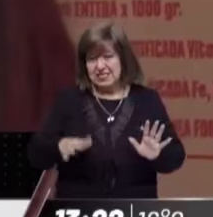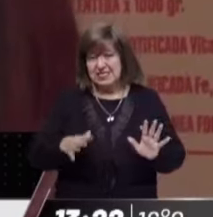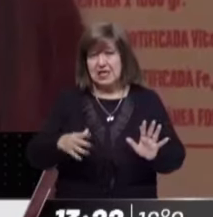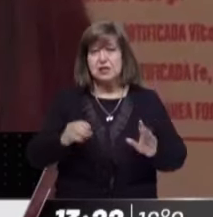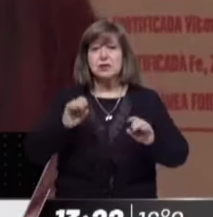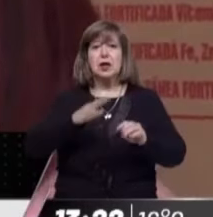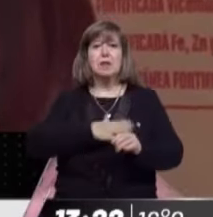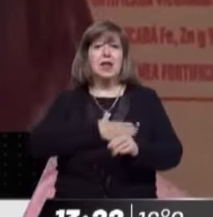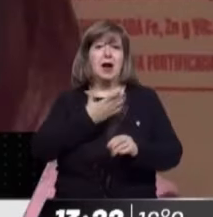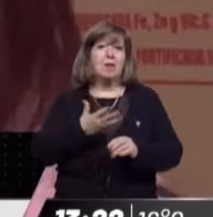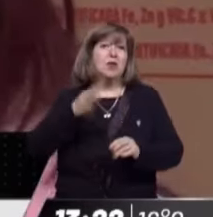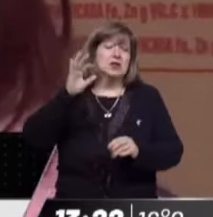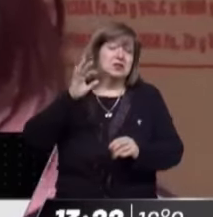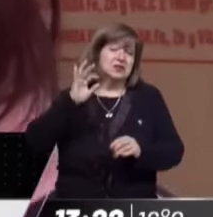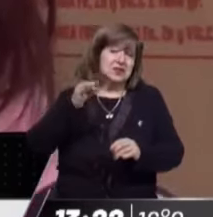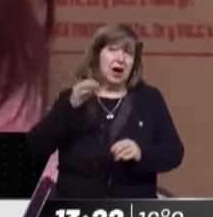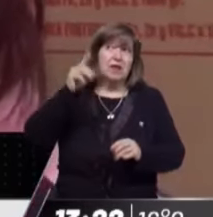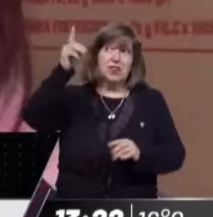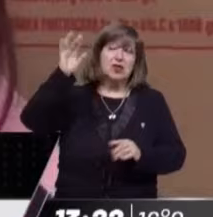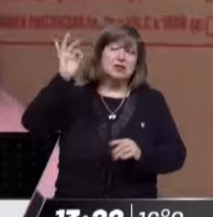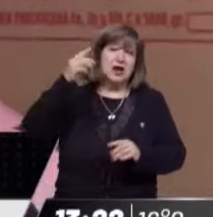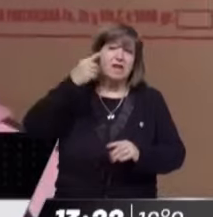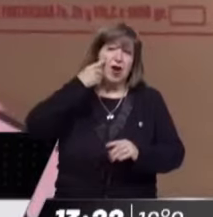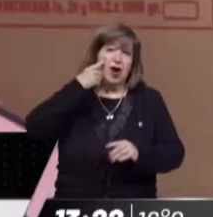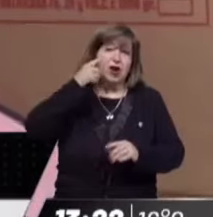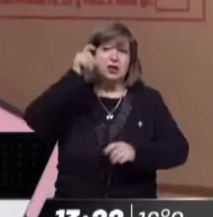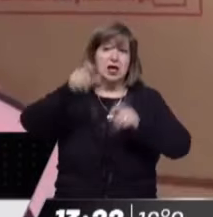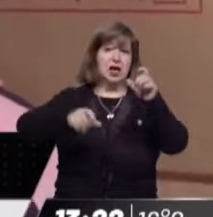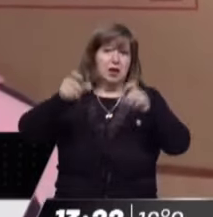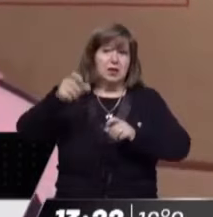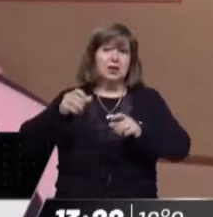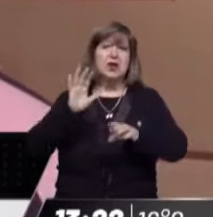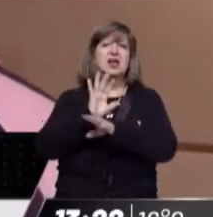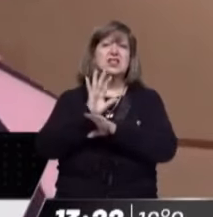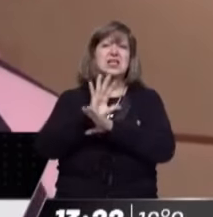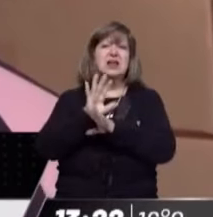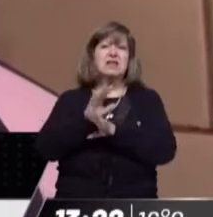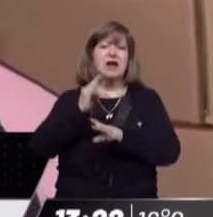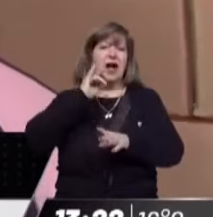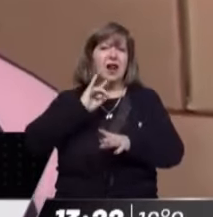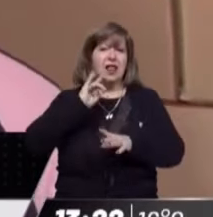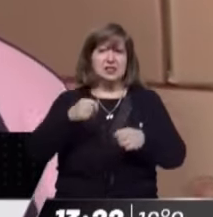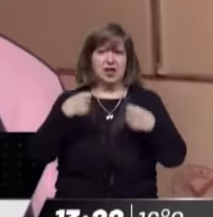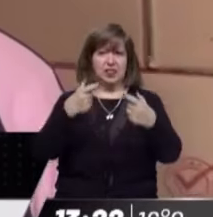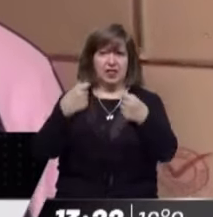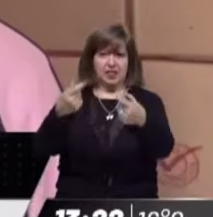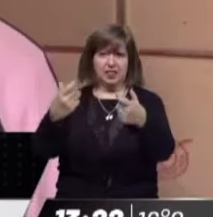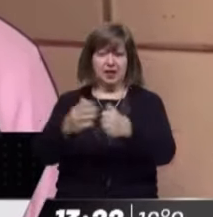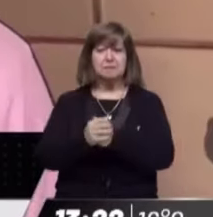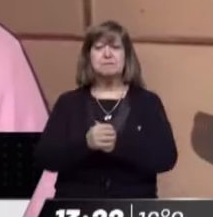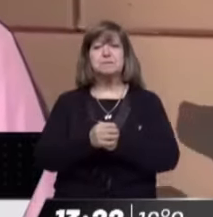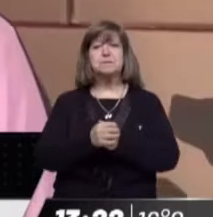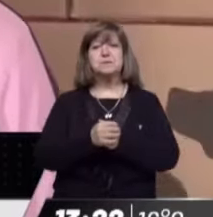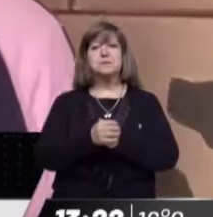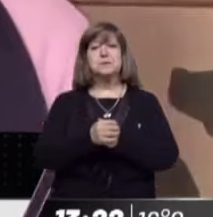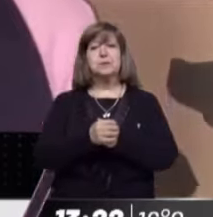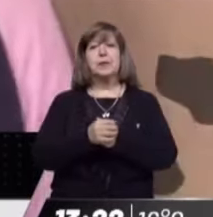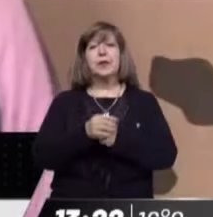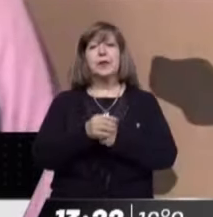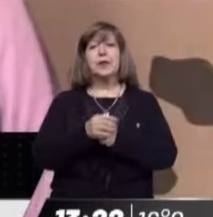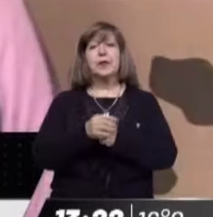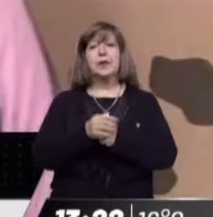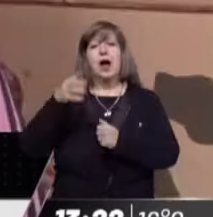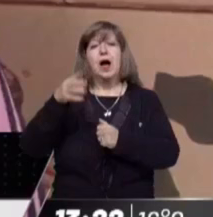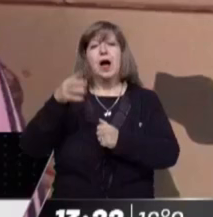solo solo Dios y la gente que en realidad nos Conoce sabe lo que significa esto para nosotros sos sos amiga de Canal 7